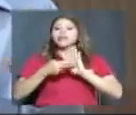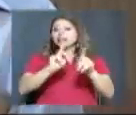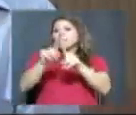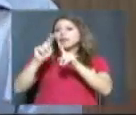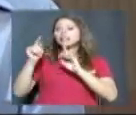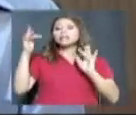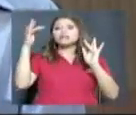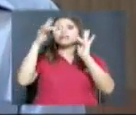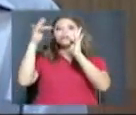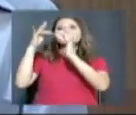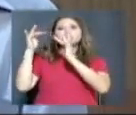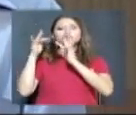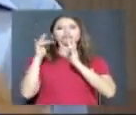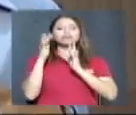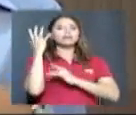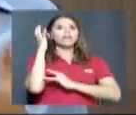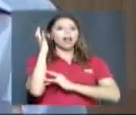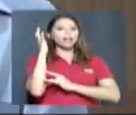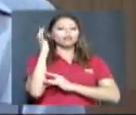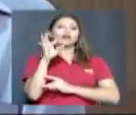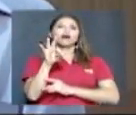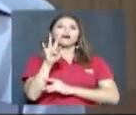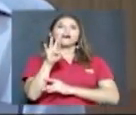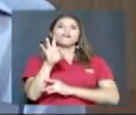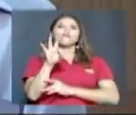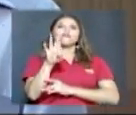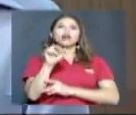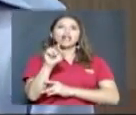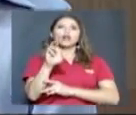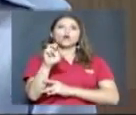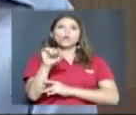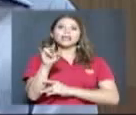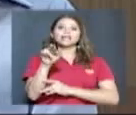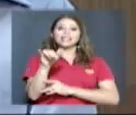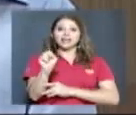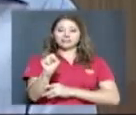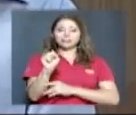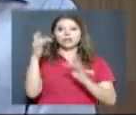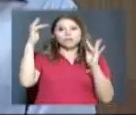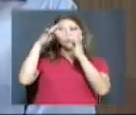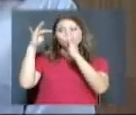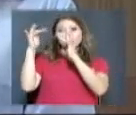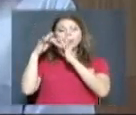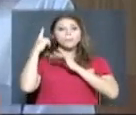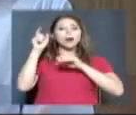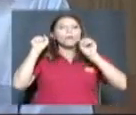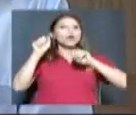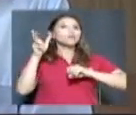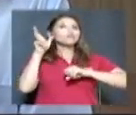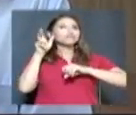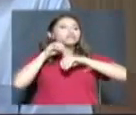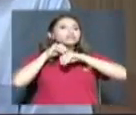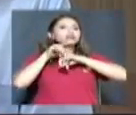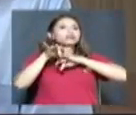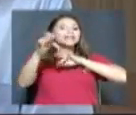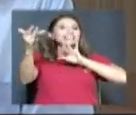que se encuentran disponibles para poder transmitir. En este caso, pues estamos hablando de señales